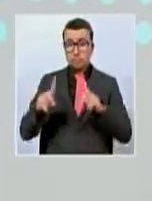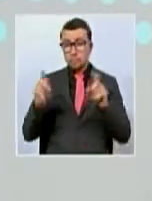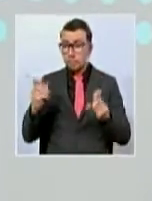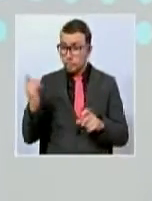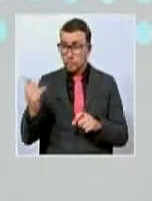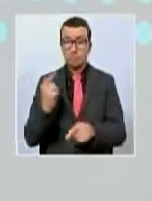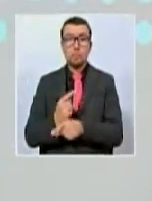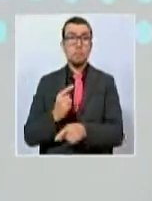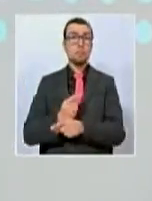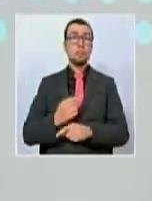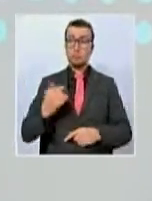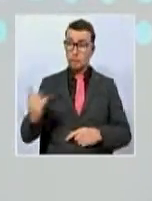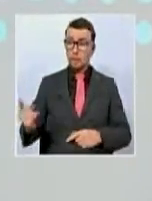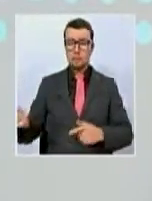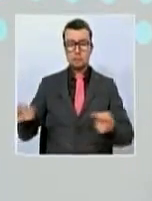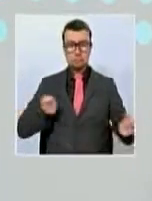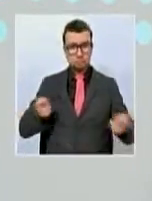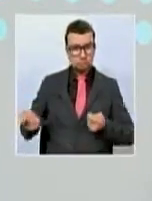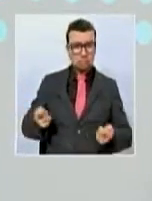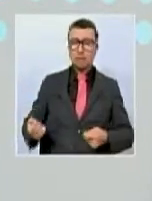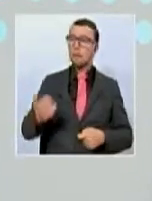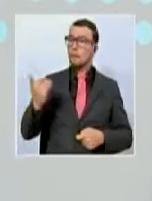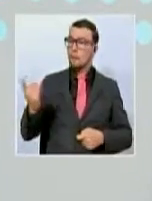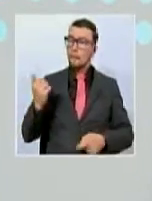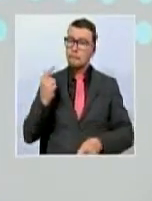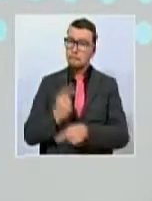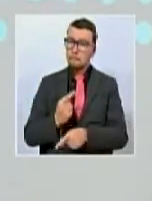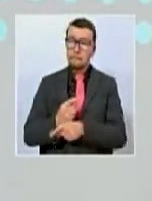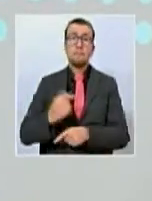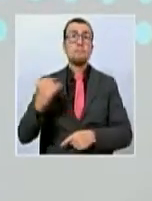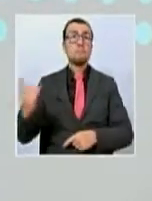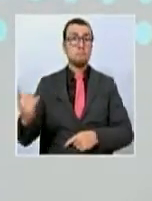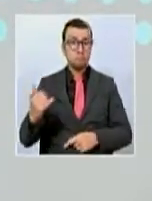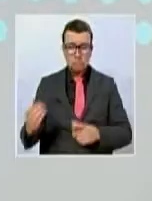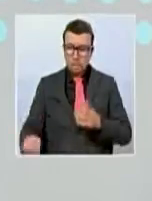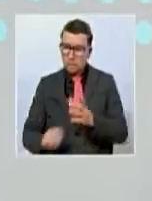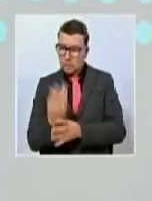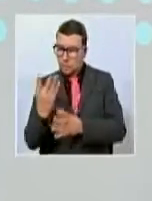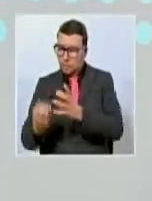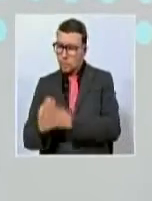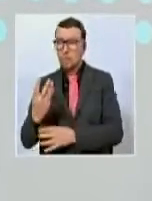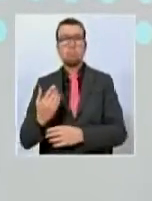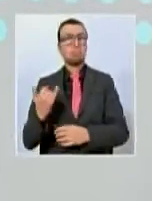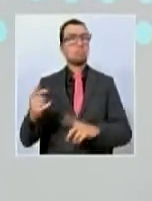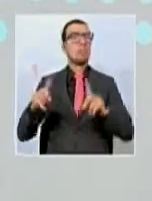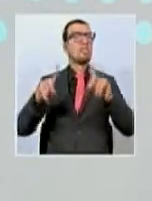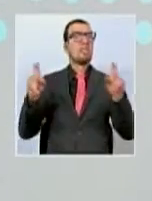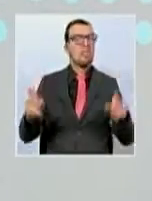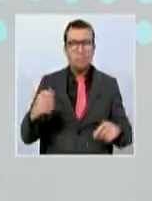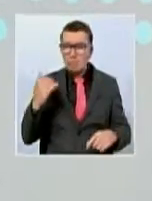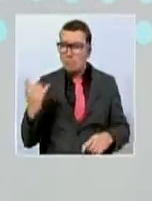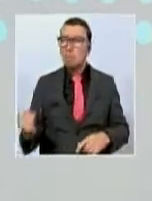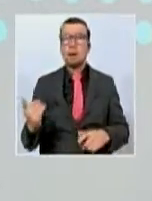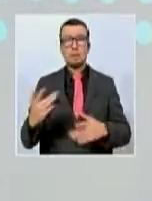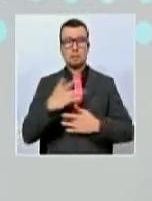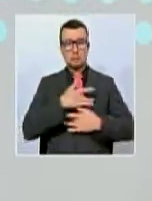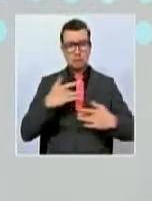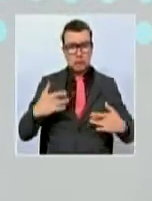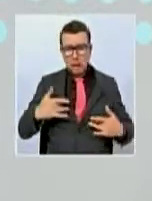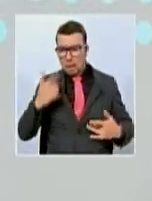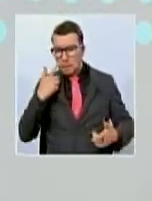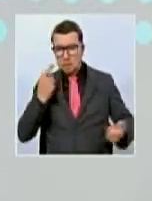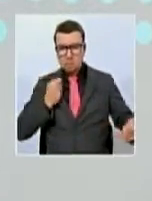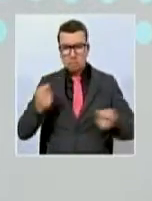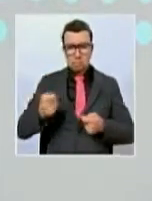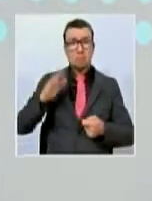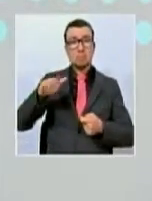de inclusión en el estado oficial de plantas, en todo el tema de registros sanitarios que se nos viene más